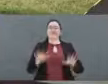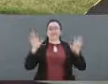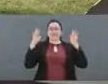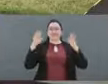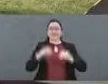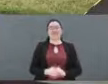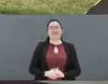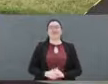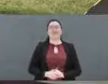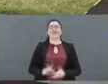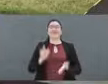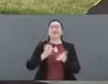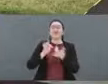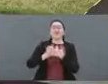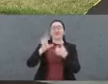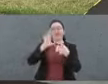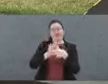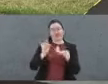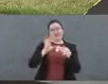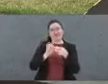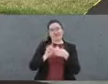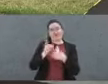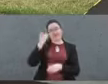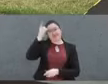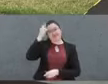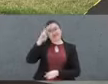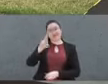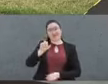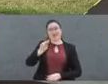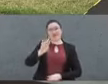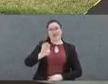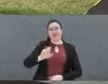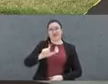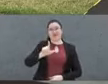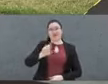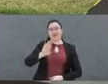Estimamos la intervención del doctor Rafael Bernardo Carmona Paredes.